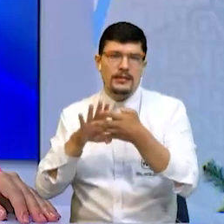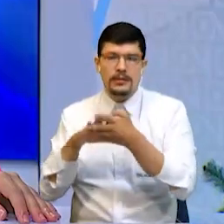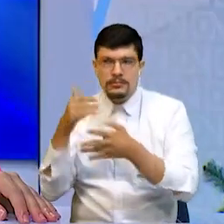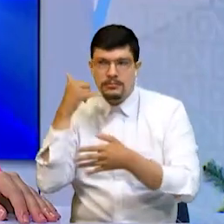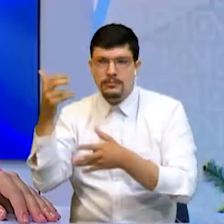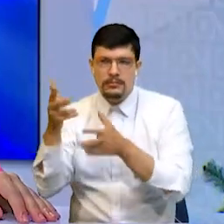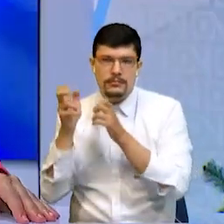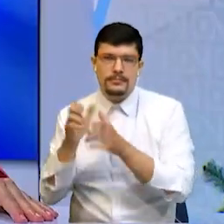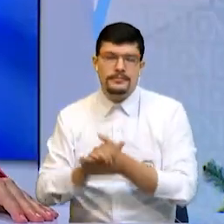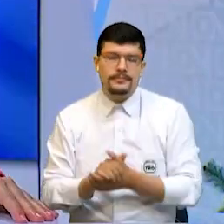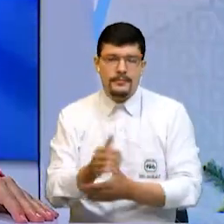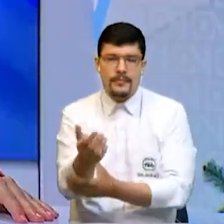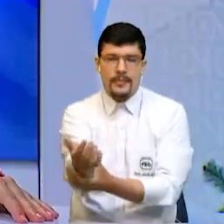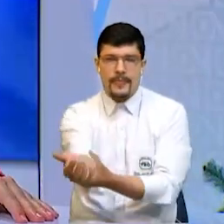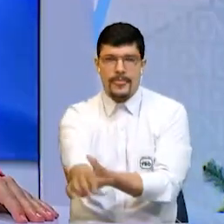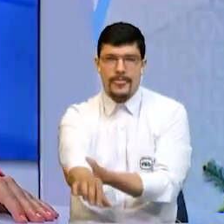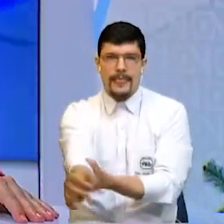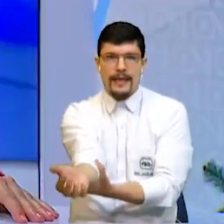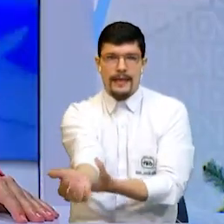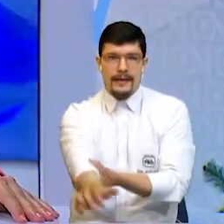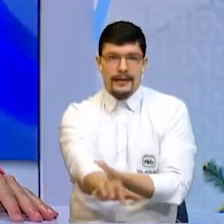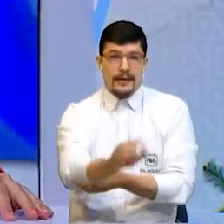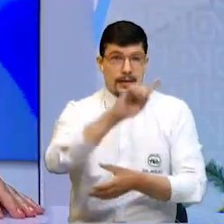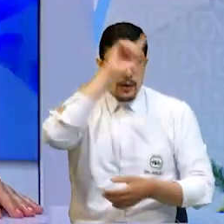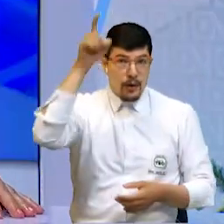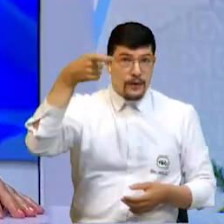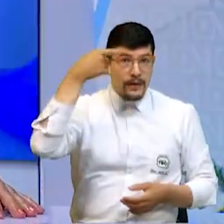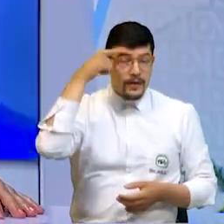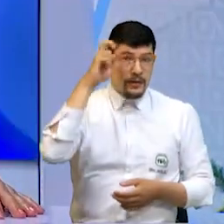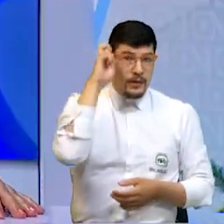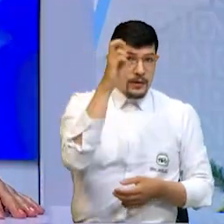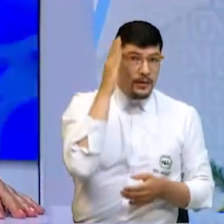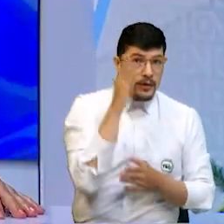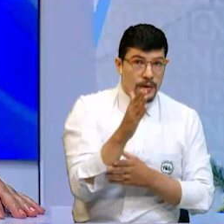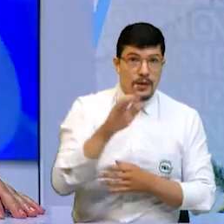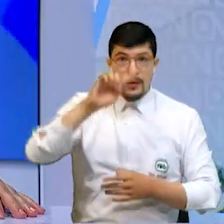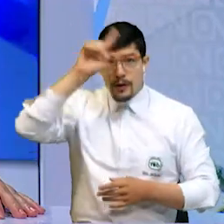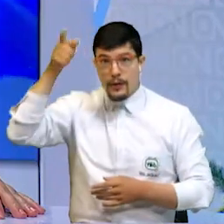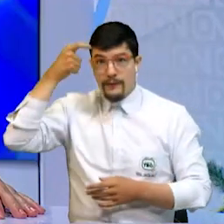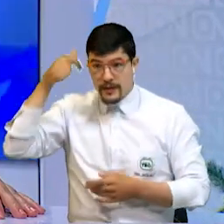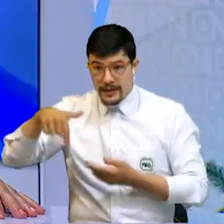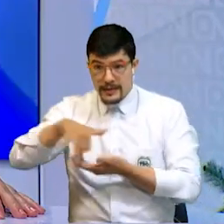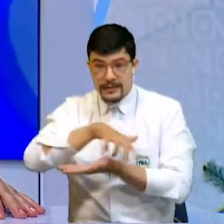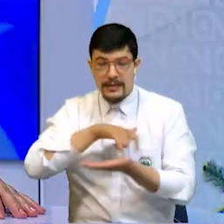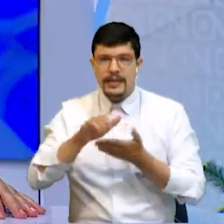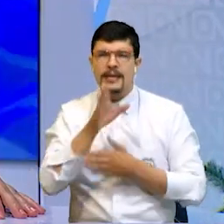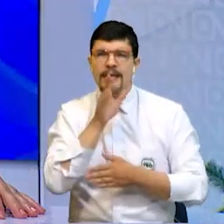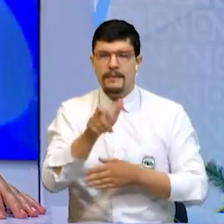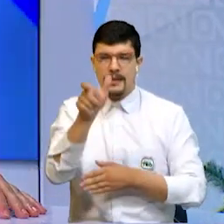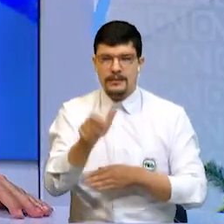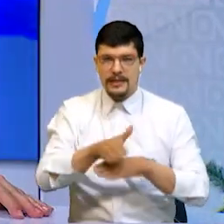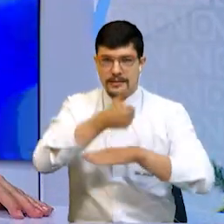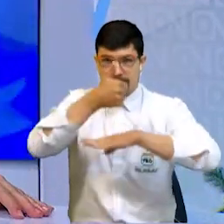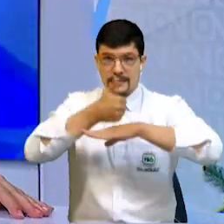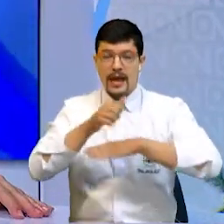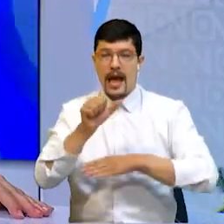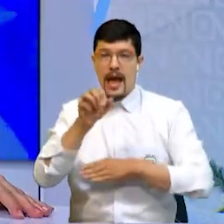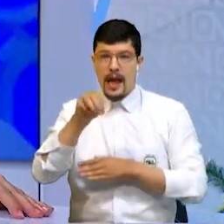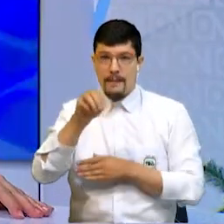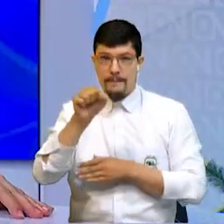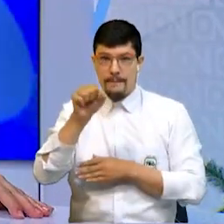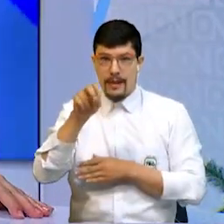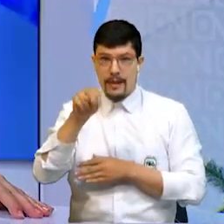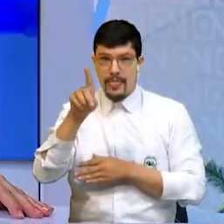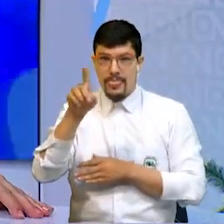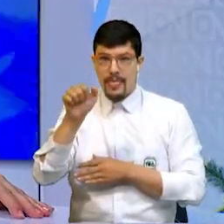y ante los gobernadores de santander y norte de santander amanda jaimes mendoza ha asumido como nueva gerente del canal tro para el período 2020